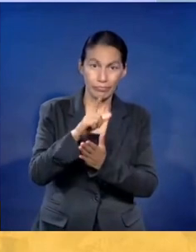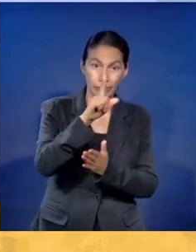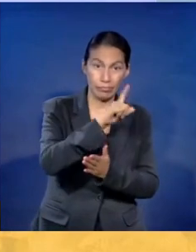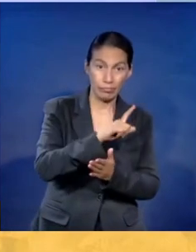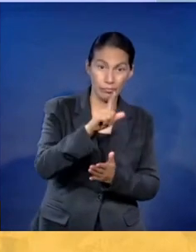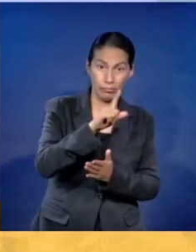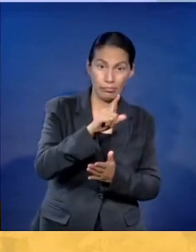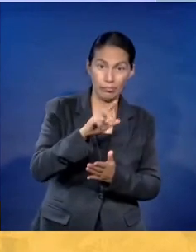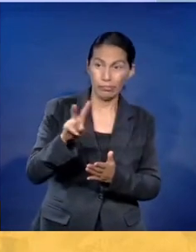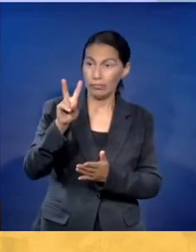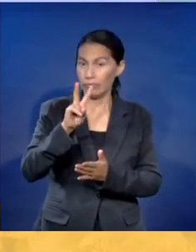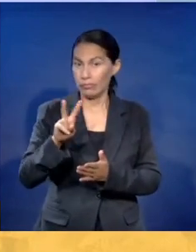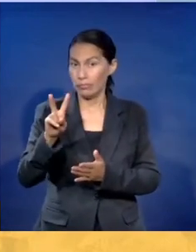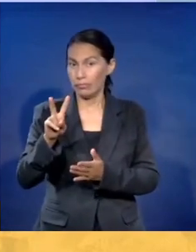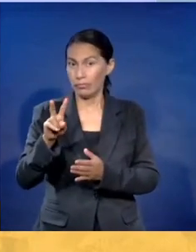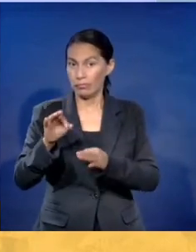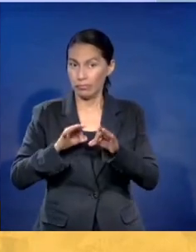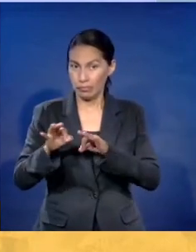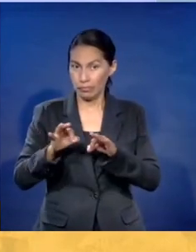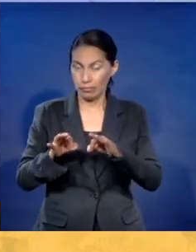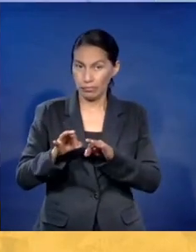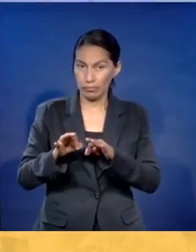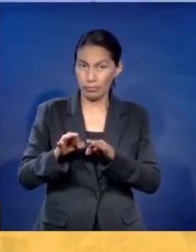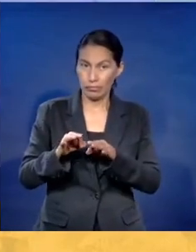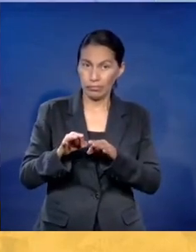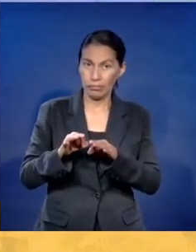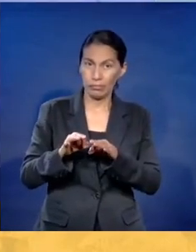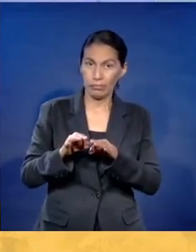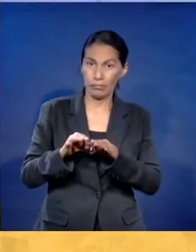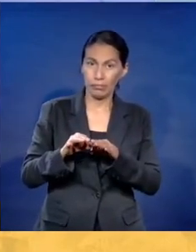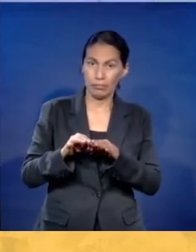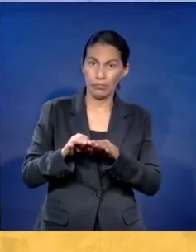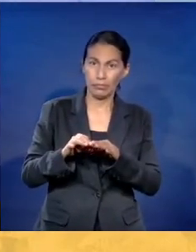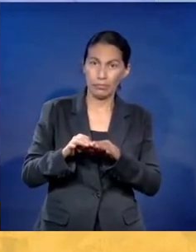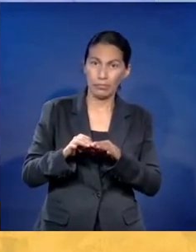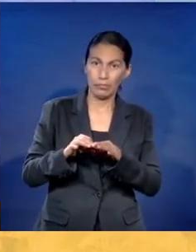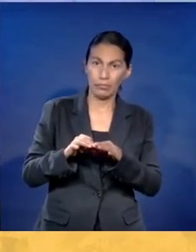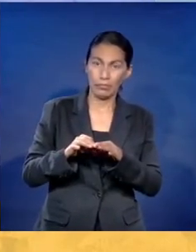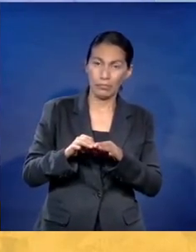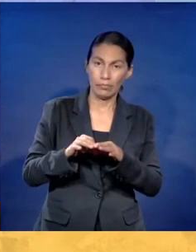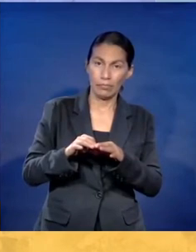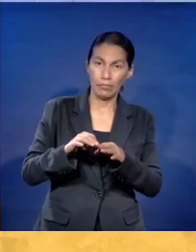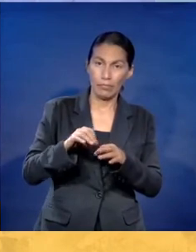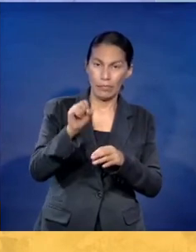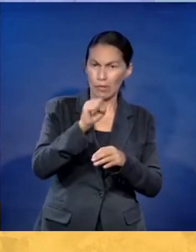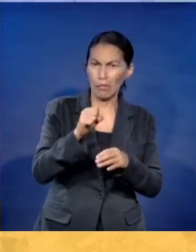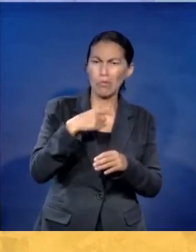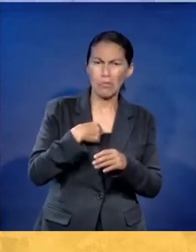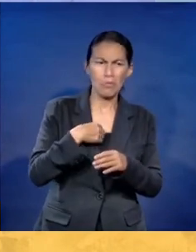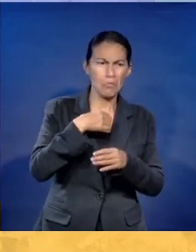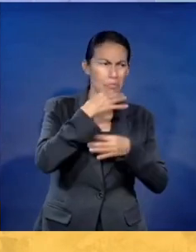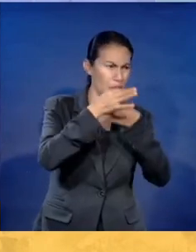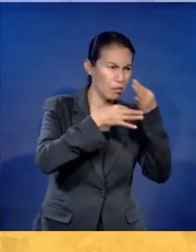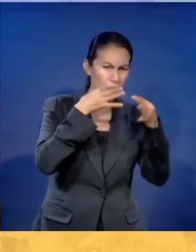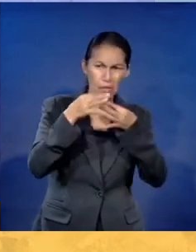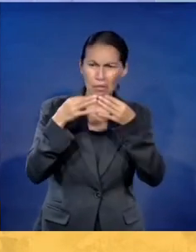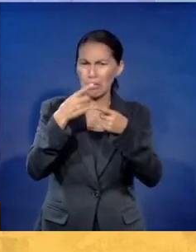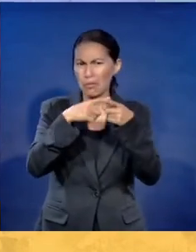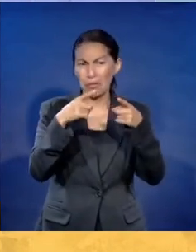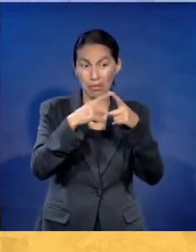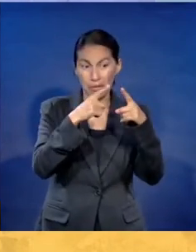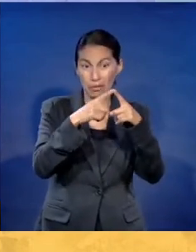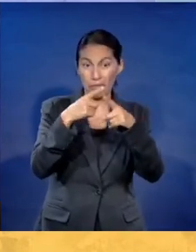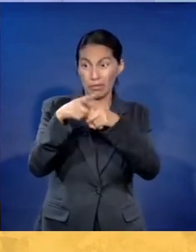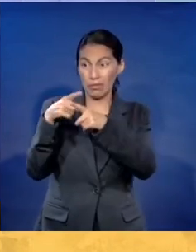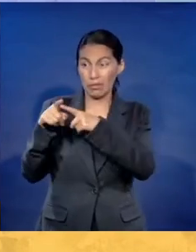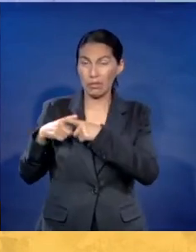trabajamos pero el fin de semana yo me voy y me conseguía invitaciones a predicar por todas las iglesias de ese lugar Y entonces me